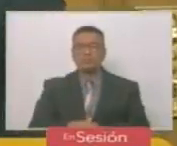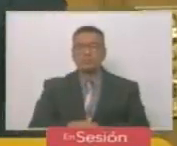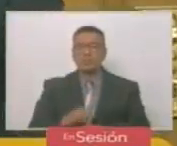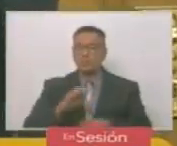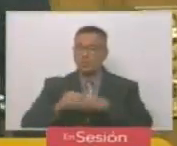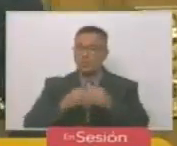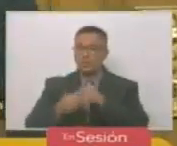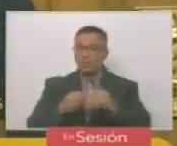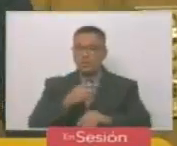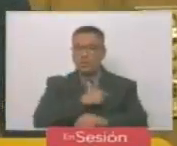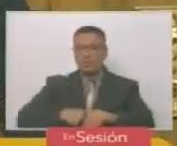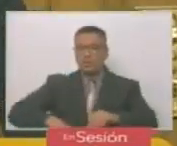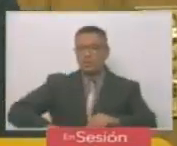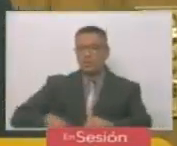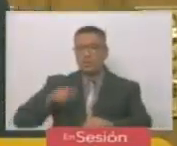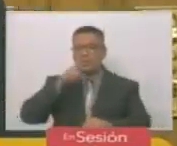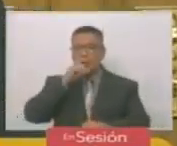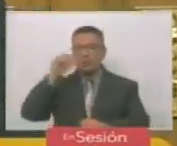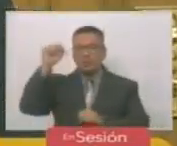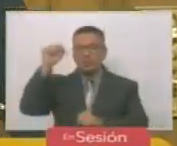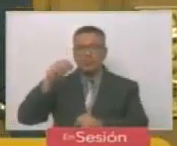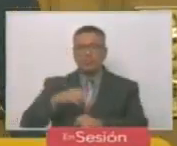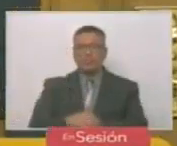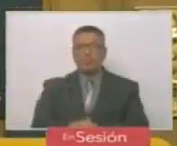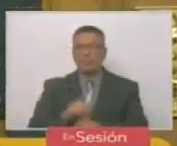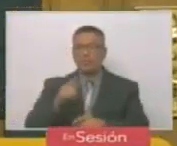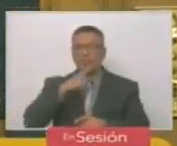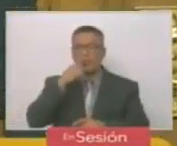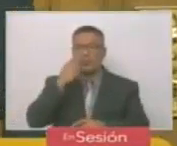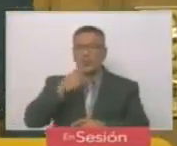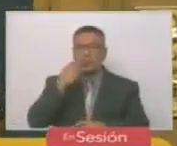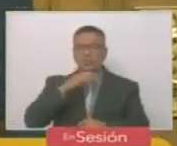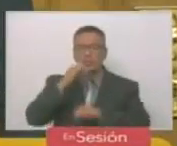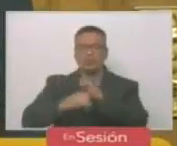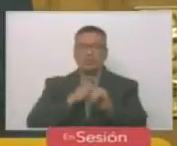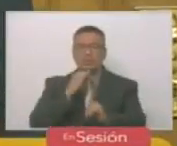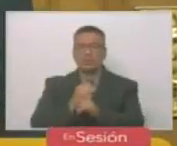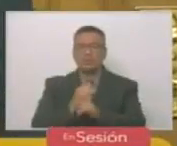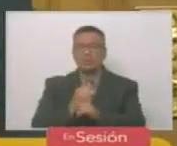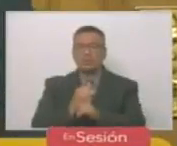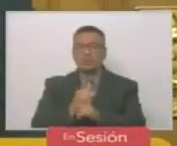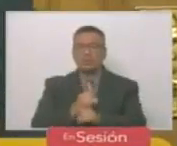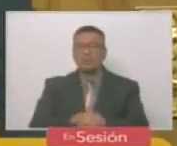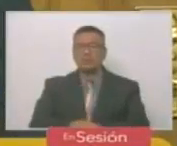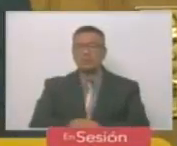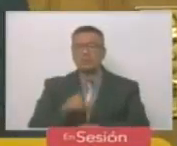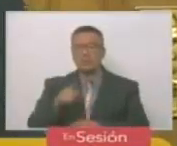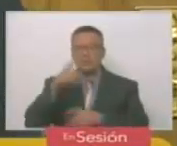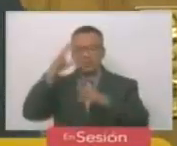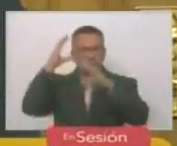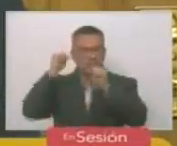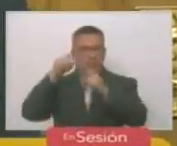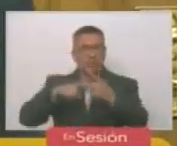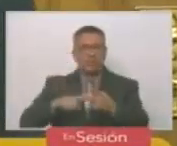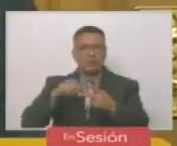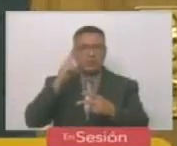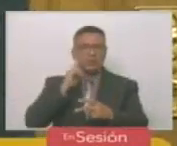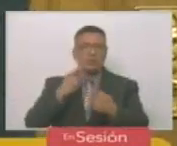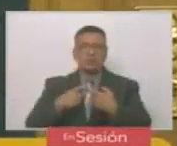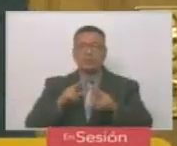adoptada por el presidente Nicolás Maduro Moro, una política internacional basada en la diplomacia bolivariana